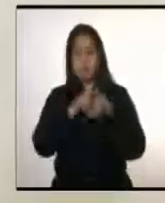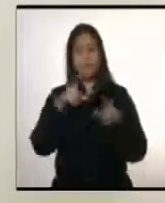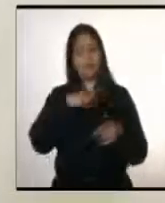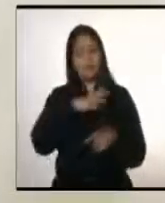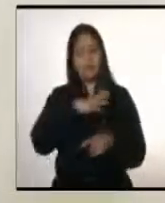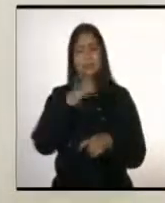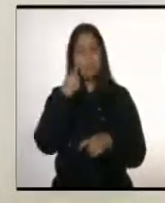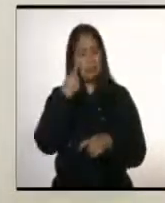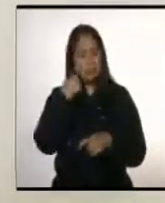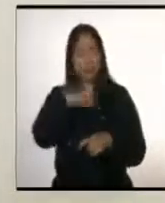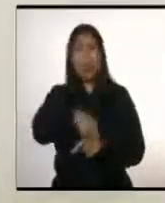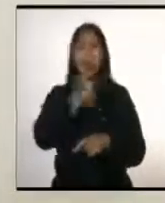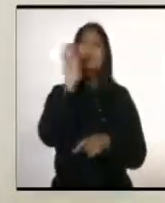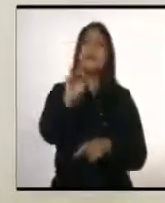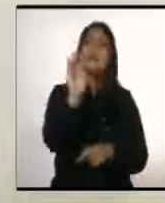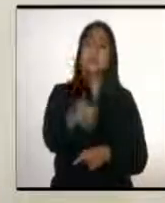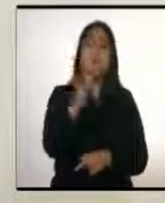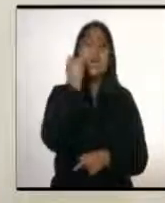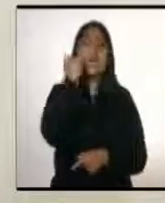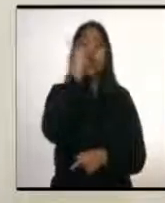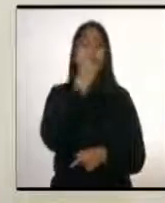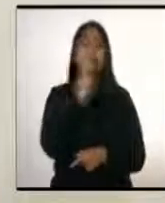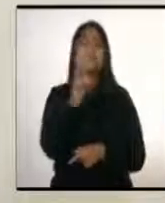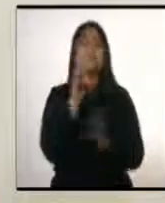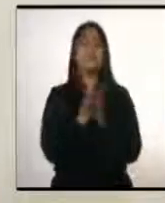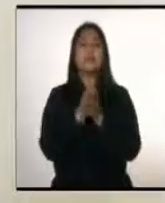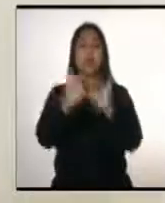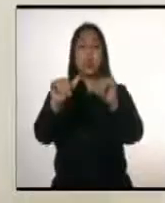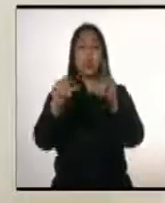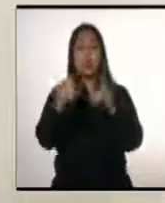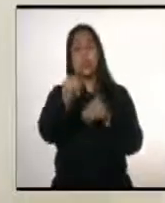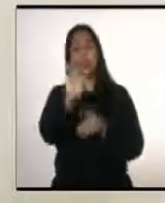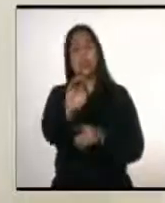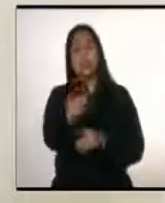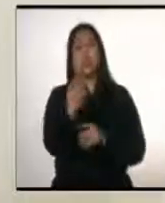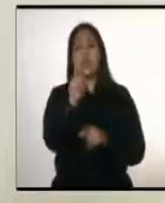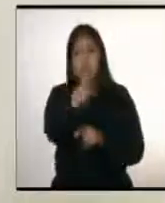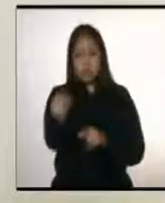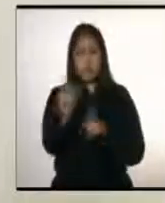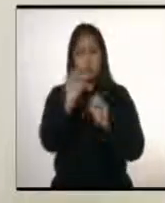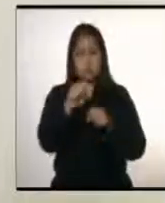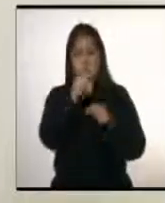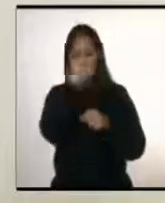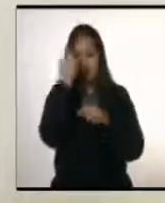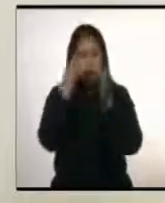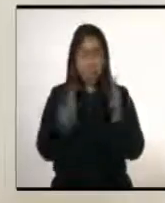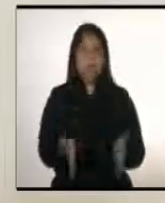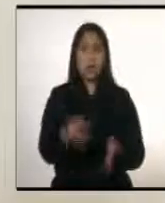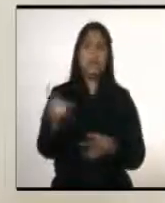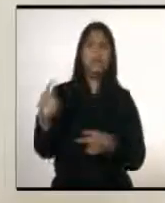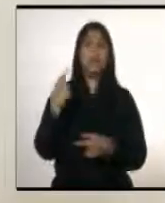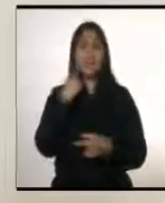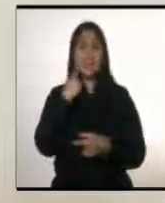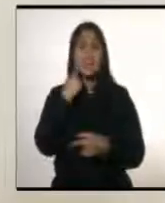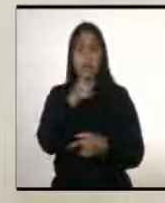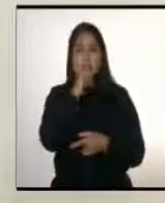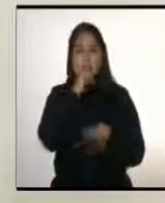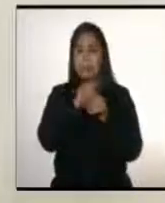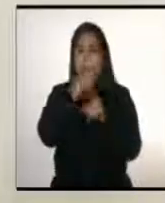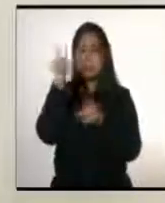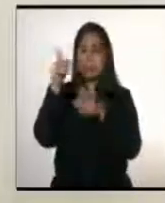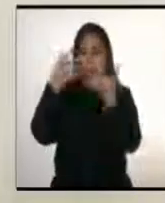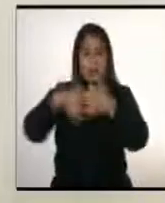a la Junta Directiva del ICS para que nos pongamos de acuerdo entre los obreros, los patronos y el